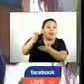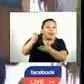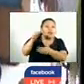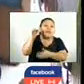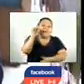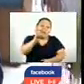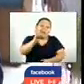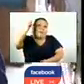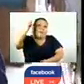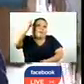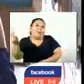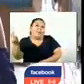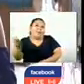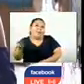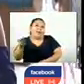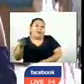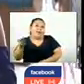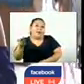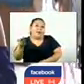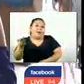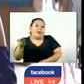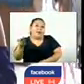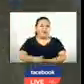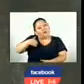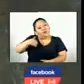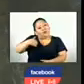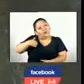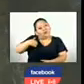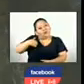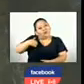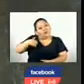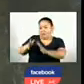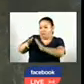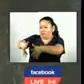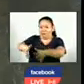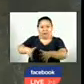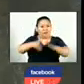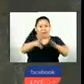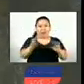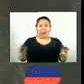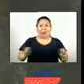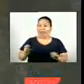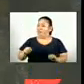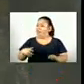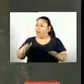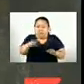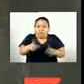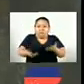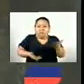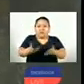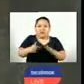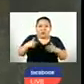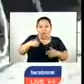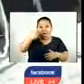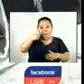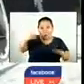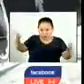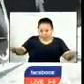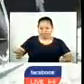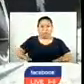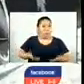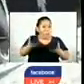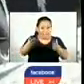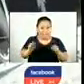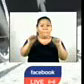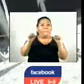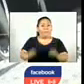es pecado es delito para la gente entonces yo los dejo estar no me estorban en mi negocio mientras esté abierto ellos todo el tiempo que quieren